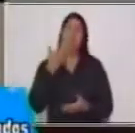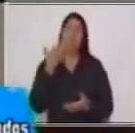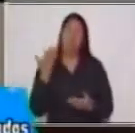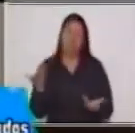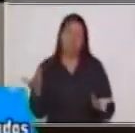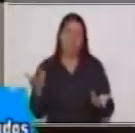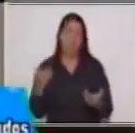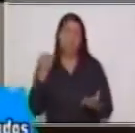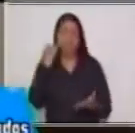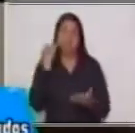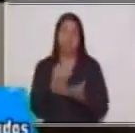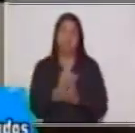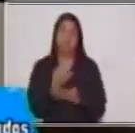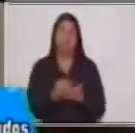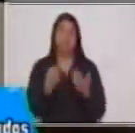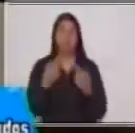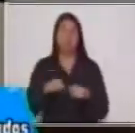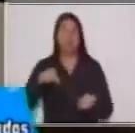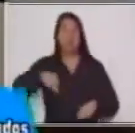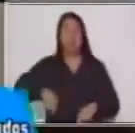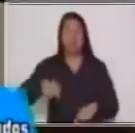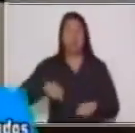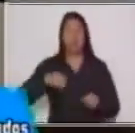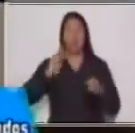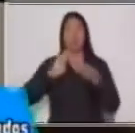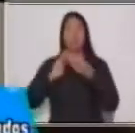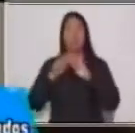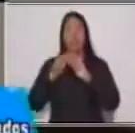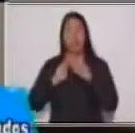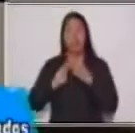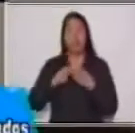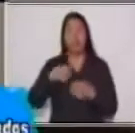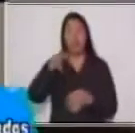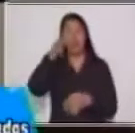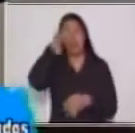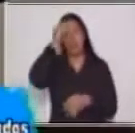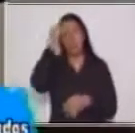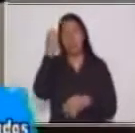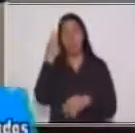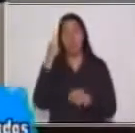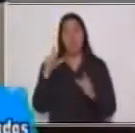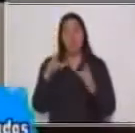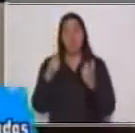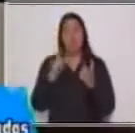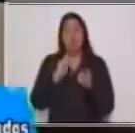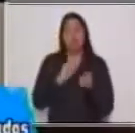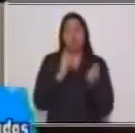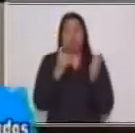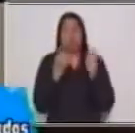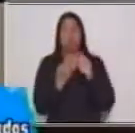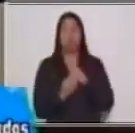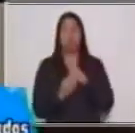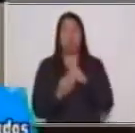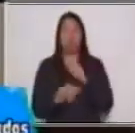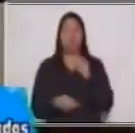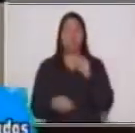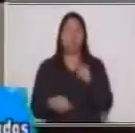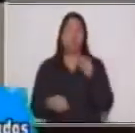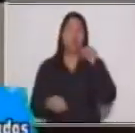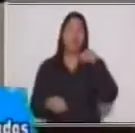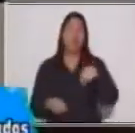nosotros tenemos en matemática que aprender a hacer conversiones, y estas conversiones vamos a trabajar